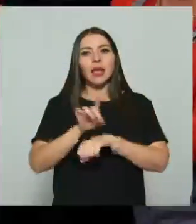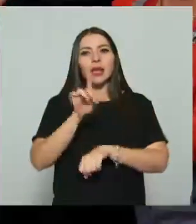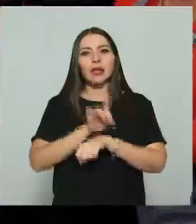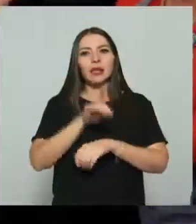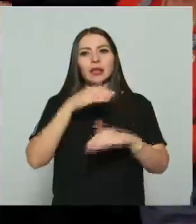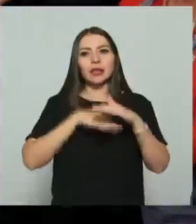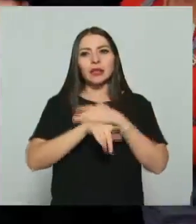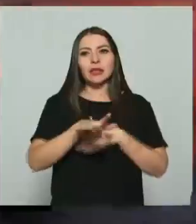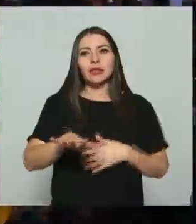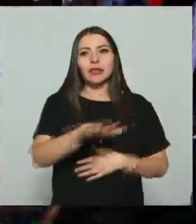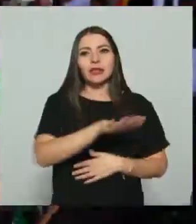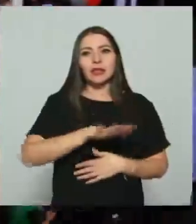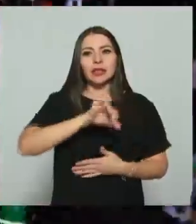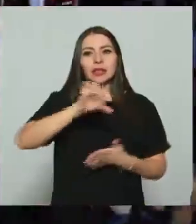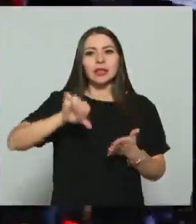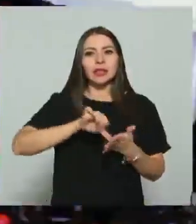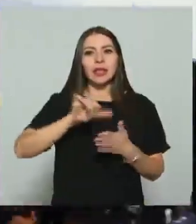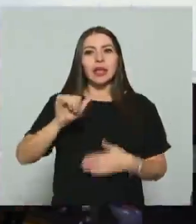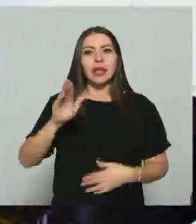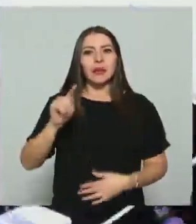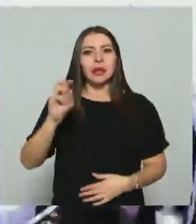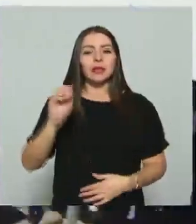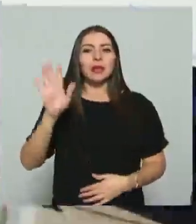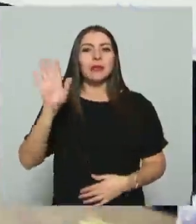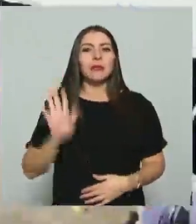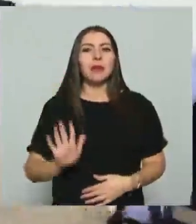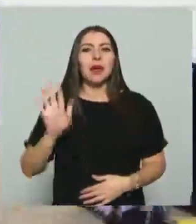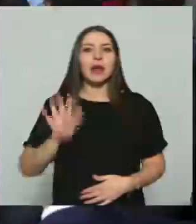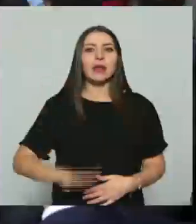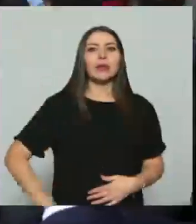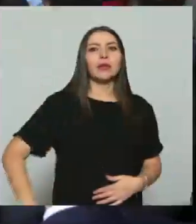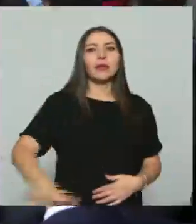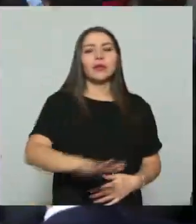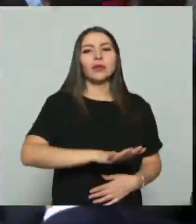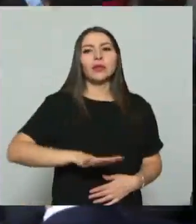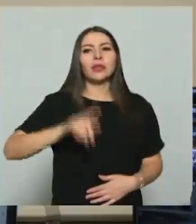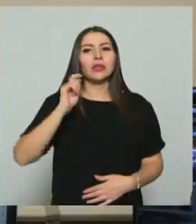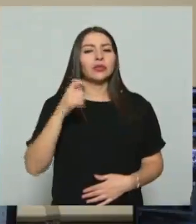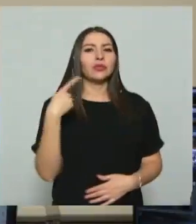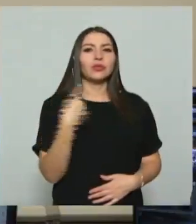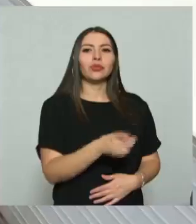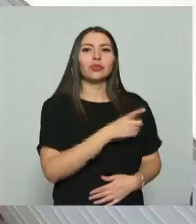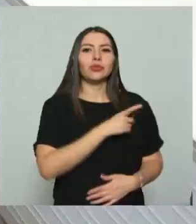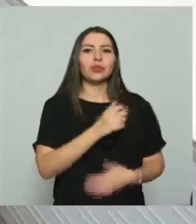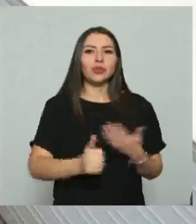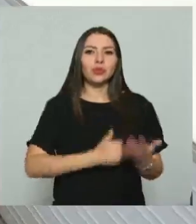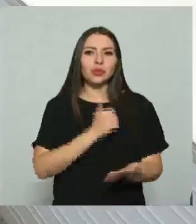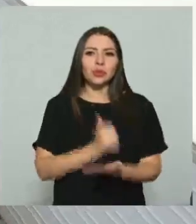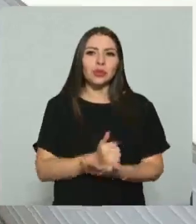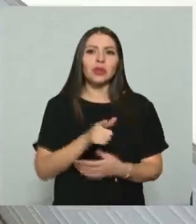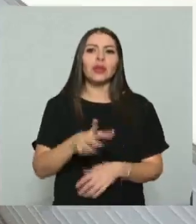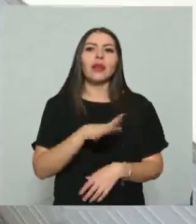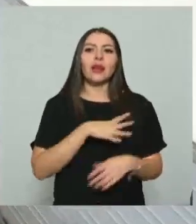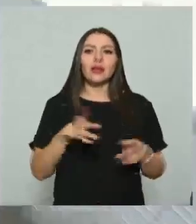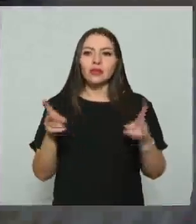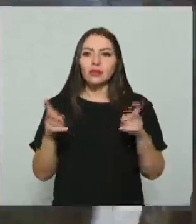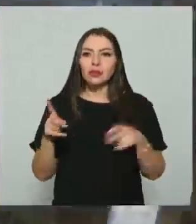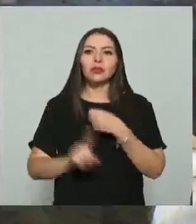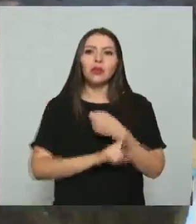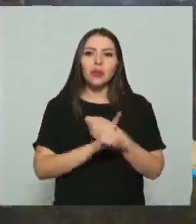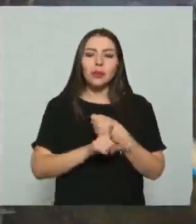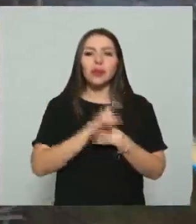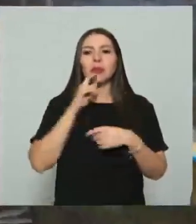ciudad. La central de abasto es una ciudad por sí misma, en donde hay delitos, en donde también hay narcomenudeo. Quiero